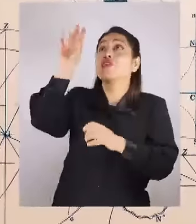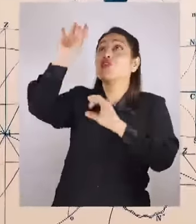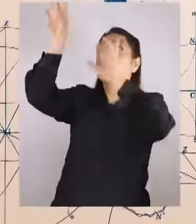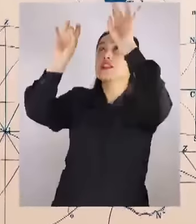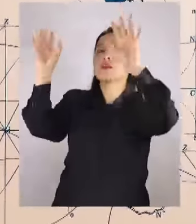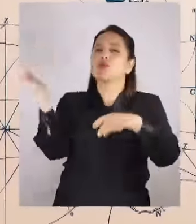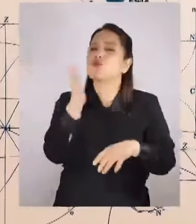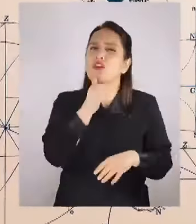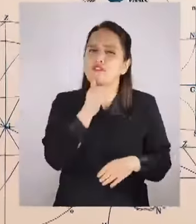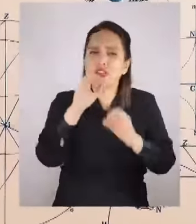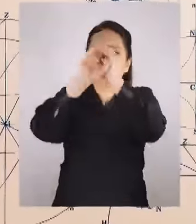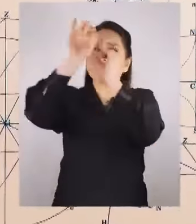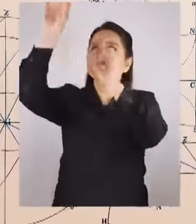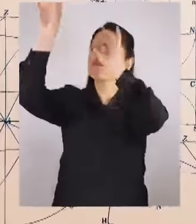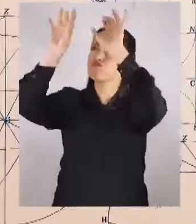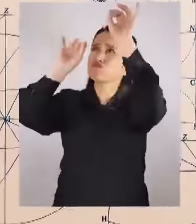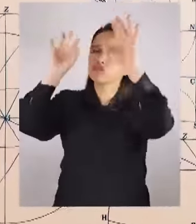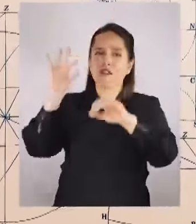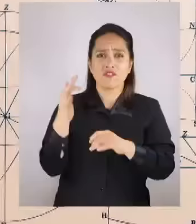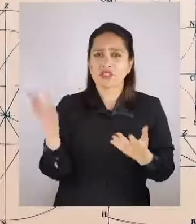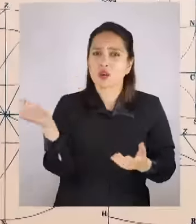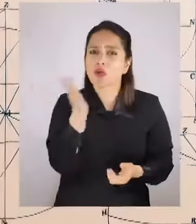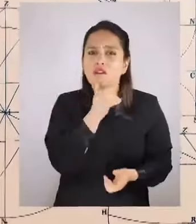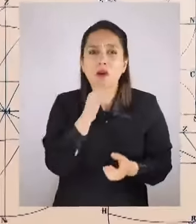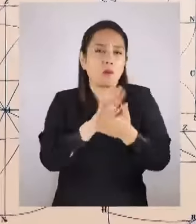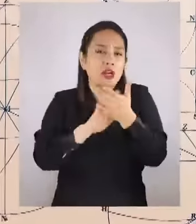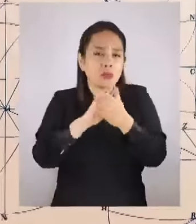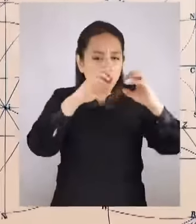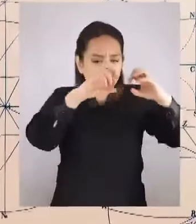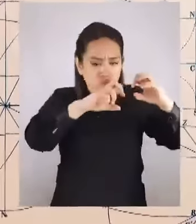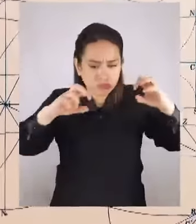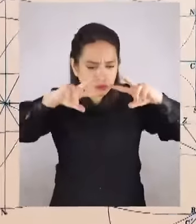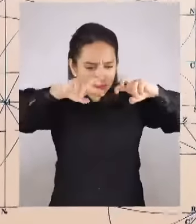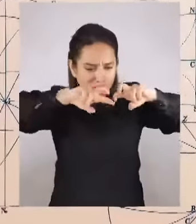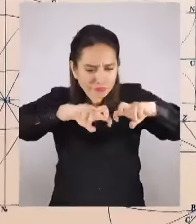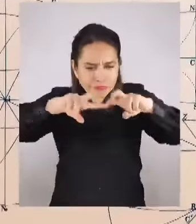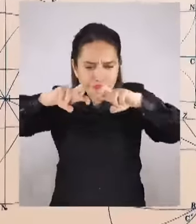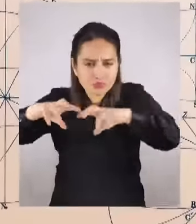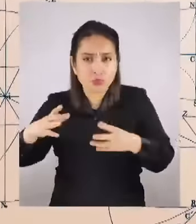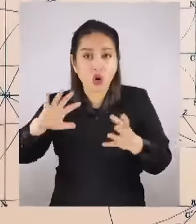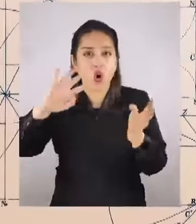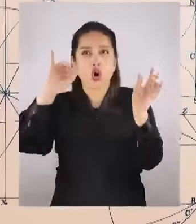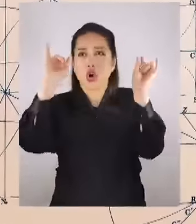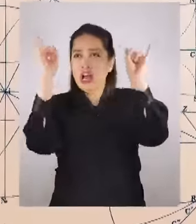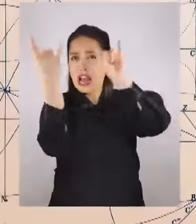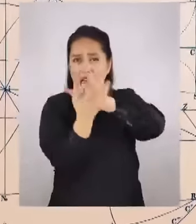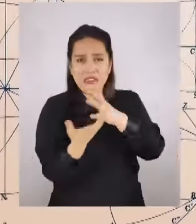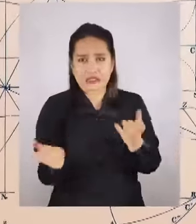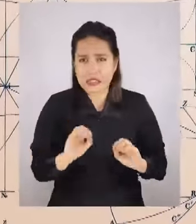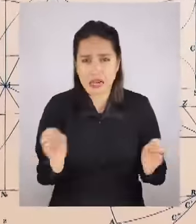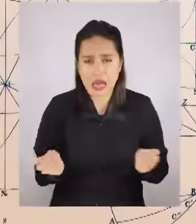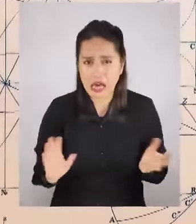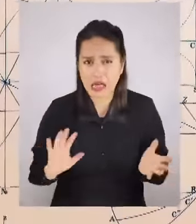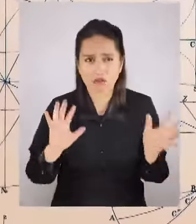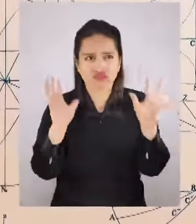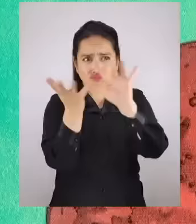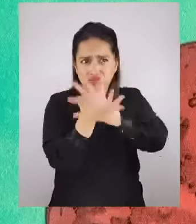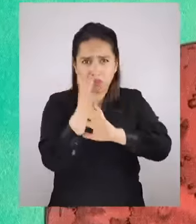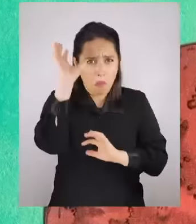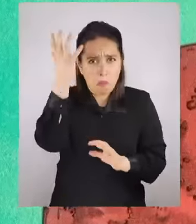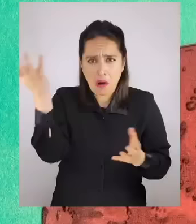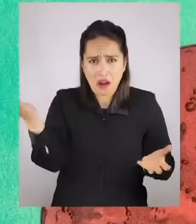astrofísica todavía. Nadie estudiaba los planetas como objeto astrofísico, las galaxias, ni siquiera se sabía la existencia de las galaxias en